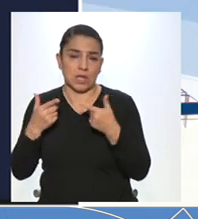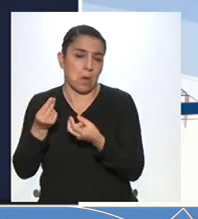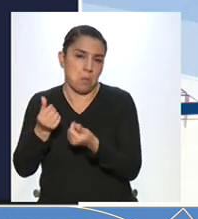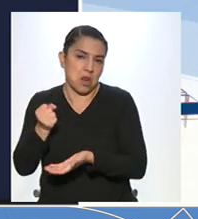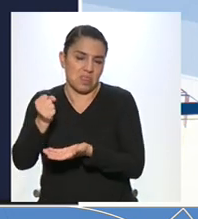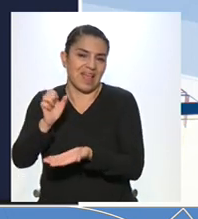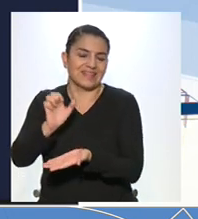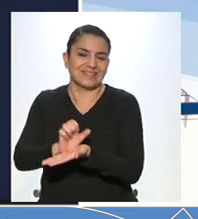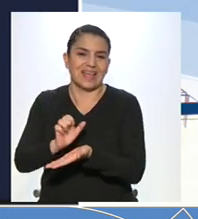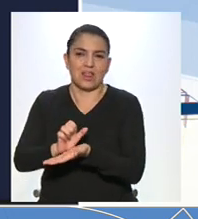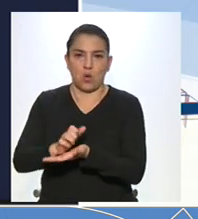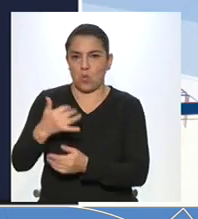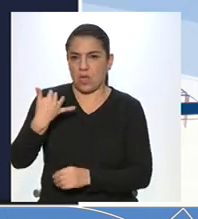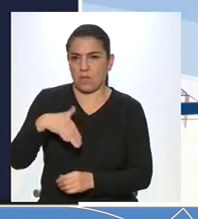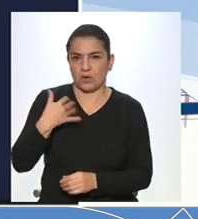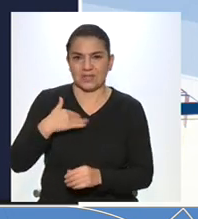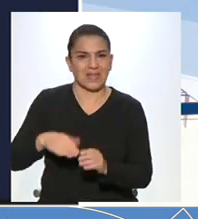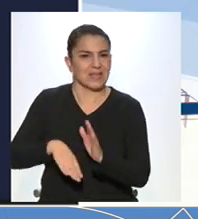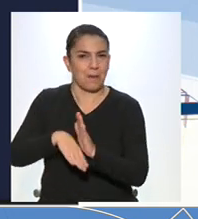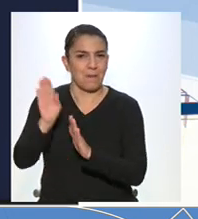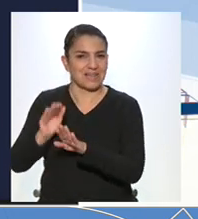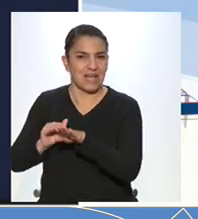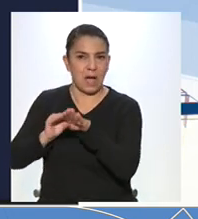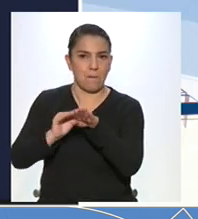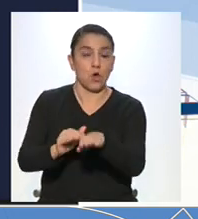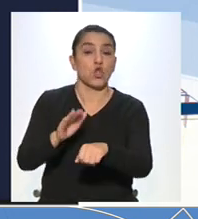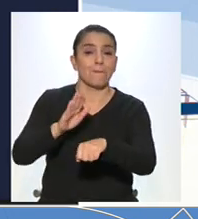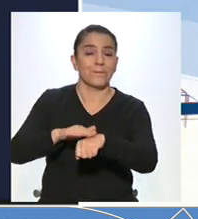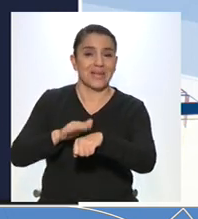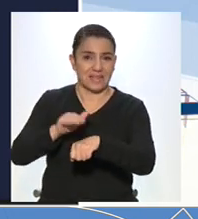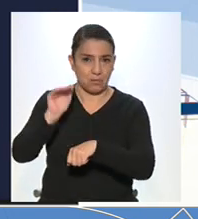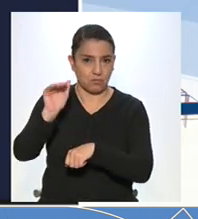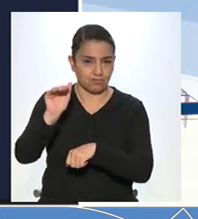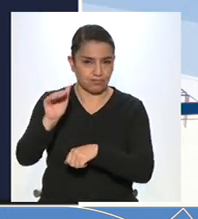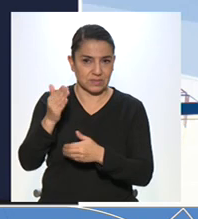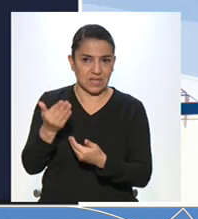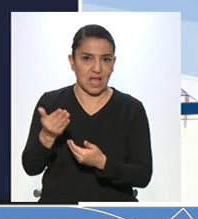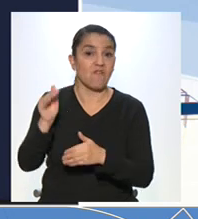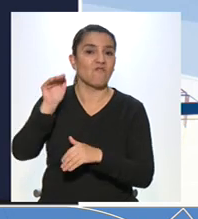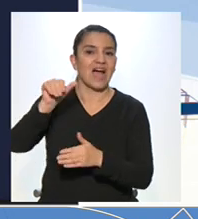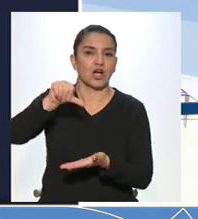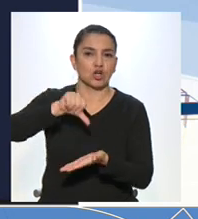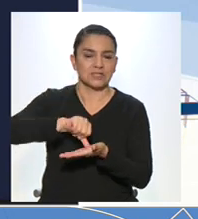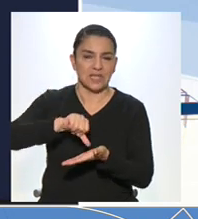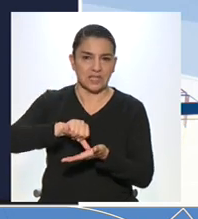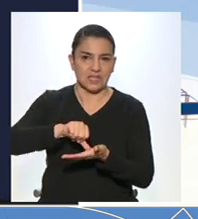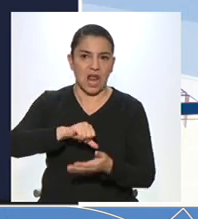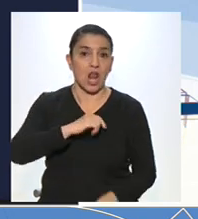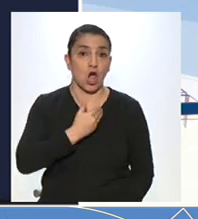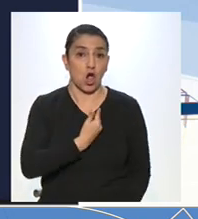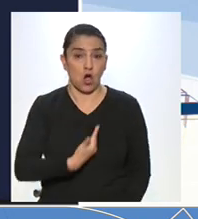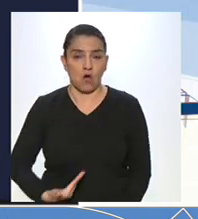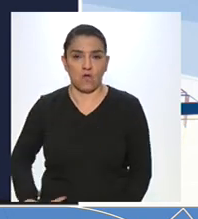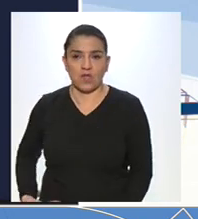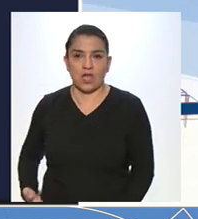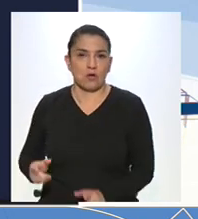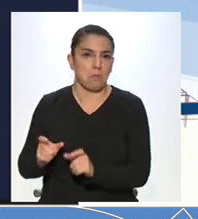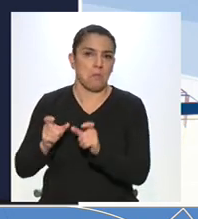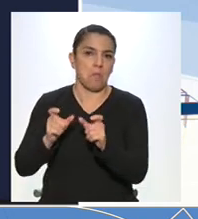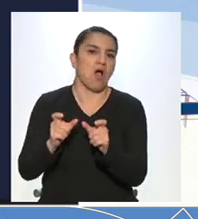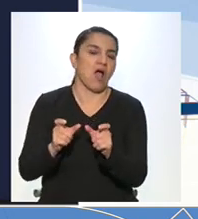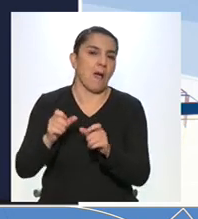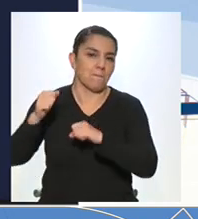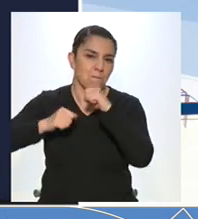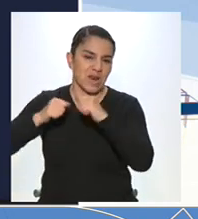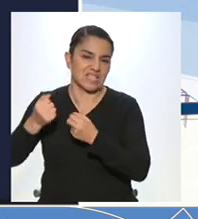mucho mayor fue el impacto de las medidas de apoyo al crédito, que integraron aportes del Banco Central, el Gobierno y el regulador financiero. Por su